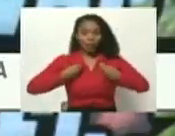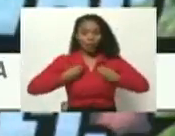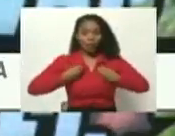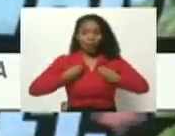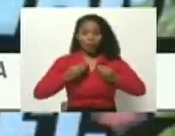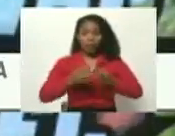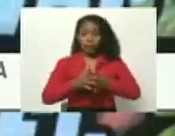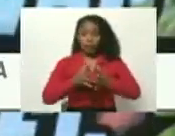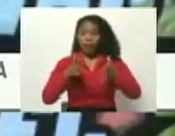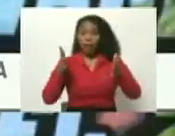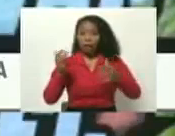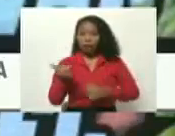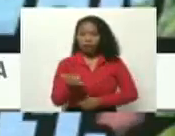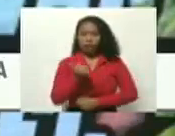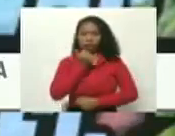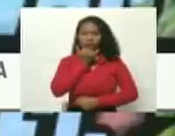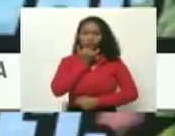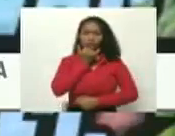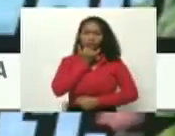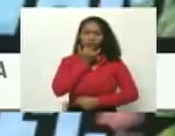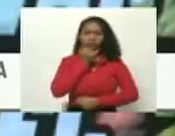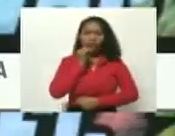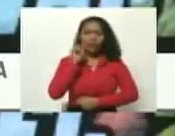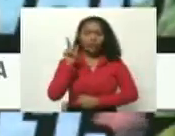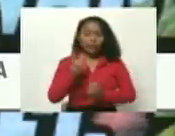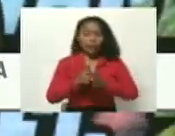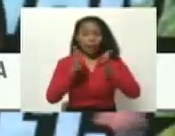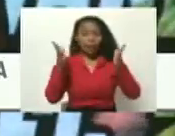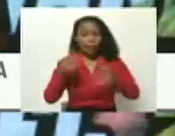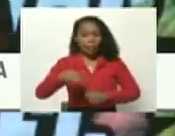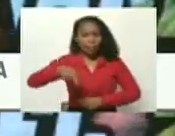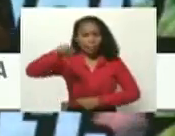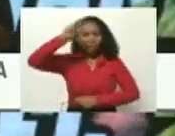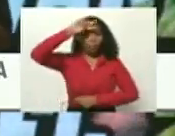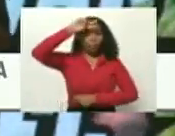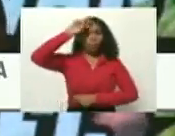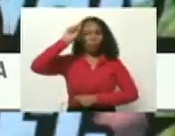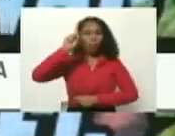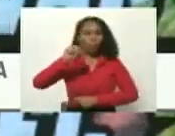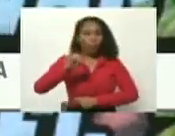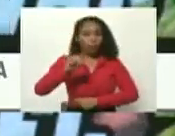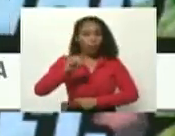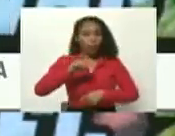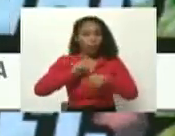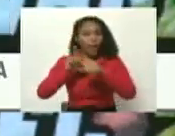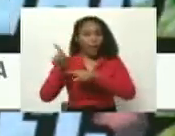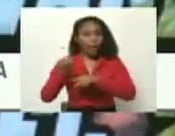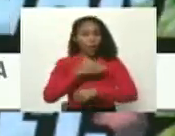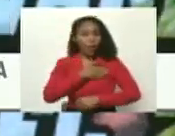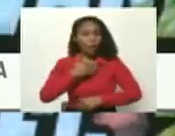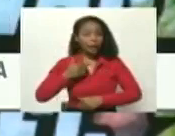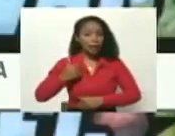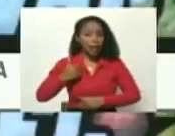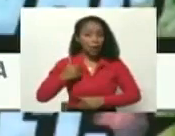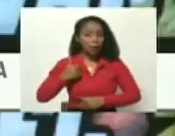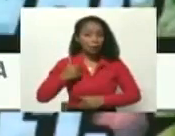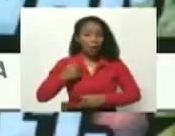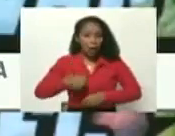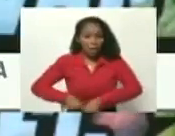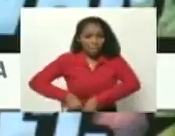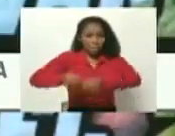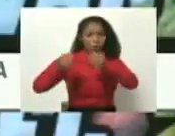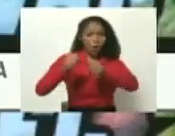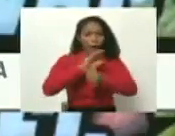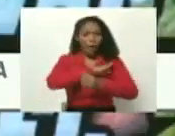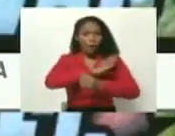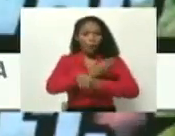Tremenda falla y tremenda estupidez también de aquellos que pretendieron irrumpir en el